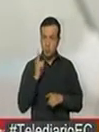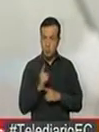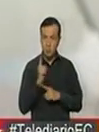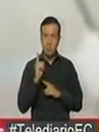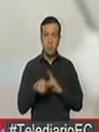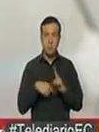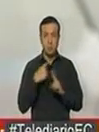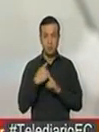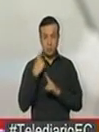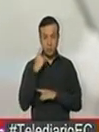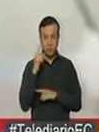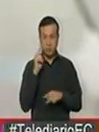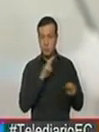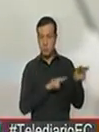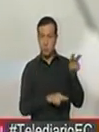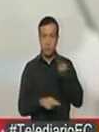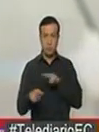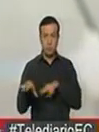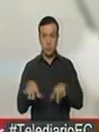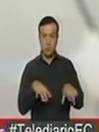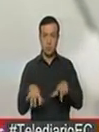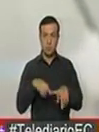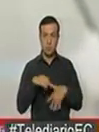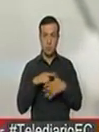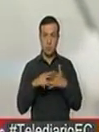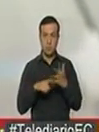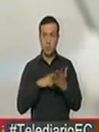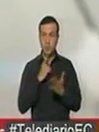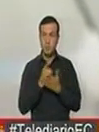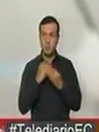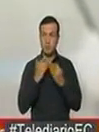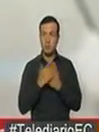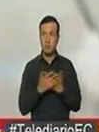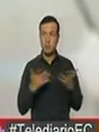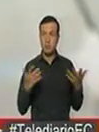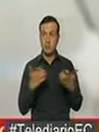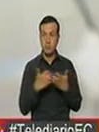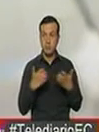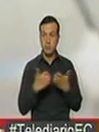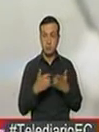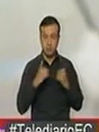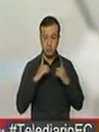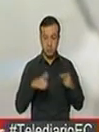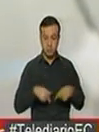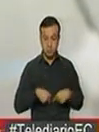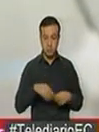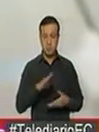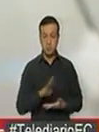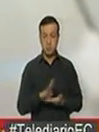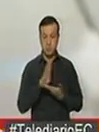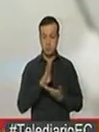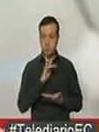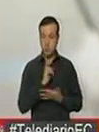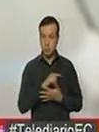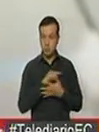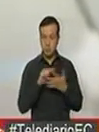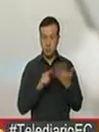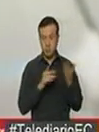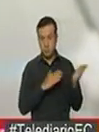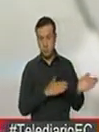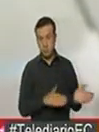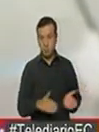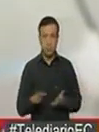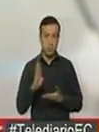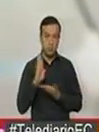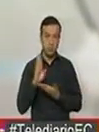hizo un nivel de coordinación importante también con el soporte de los equipos de salud del IES. En esos niveles de coordinación entre IES